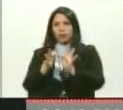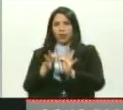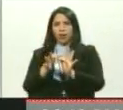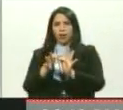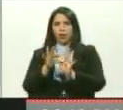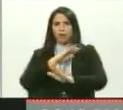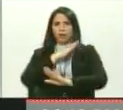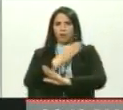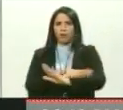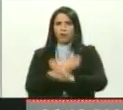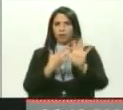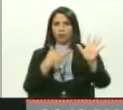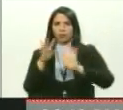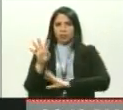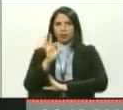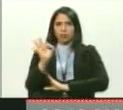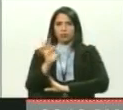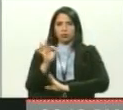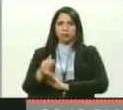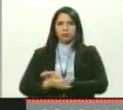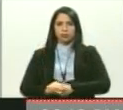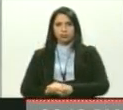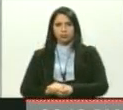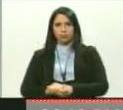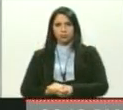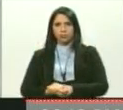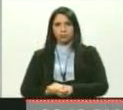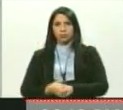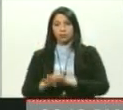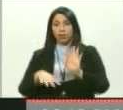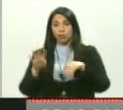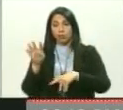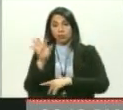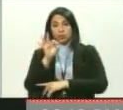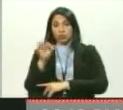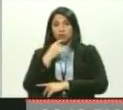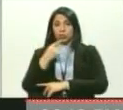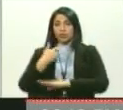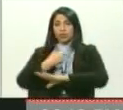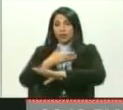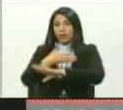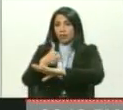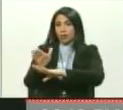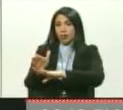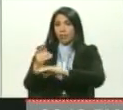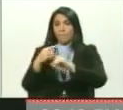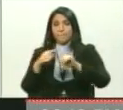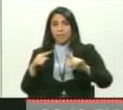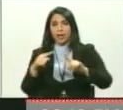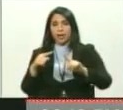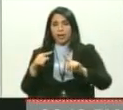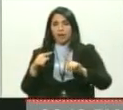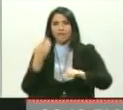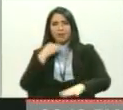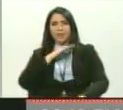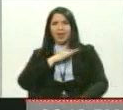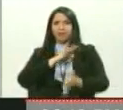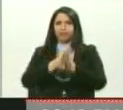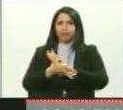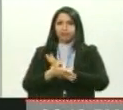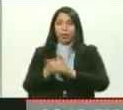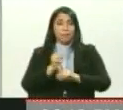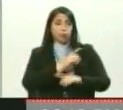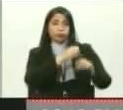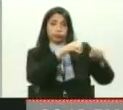Sólido 84%. Porque aquí hay un 14% que dice va a tardar para que la pandemia pase. Pero que no está